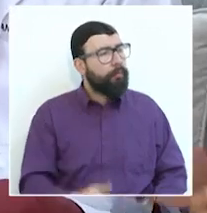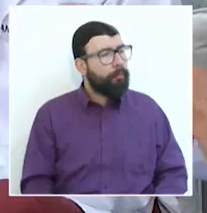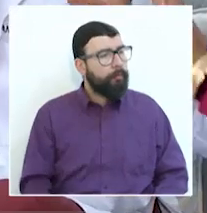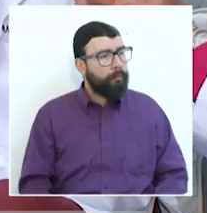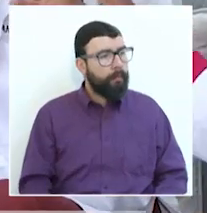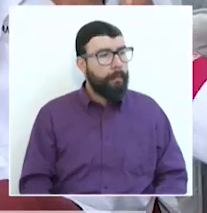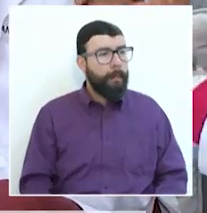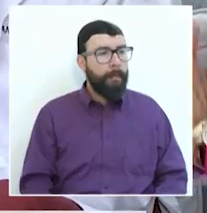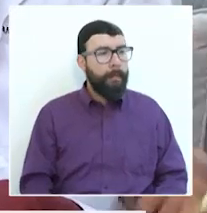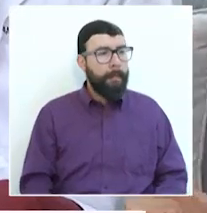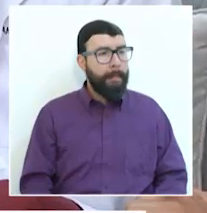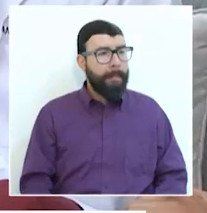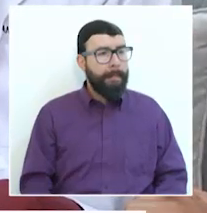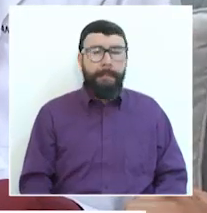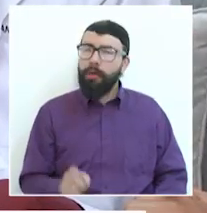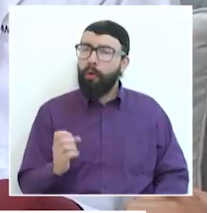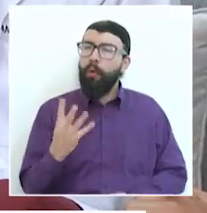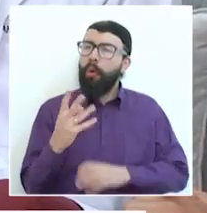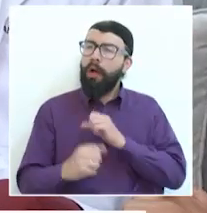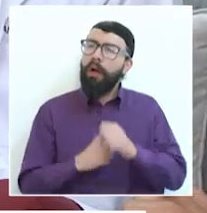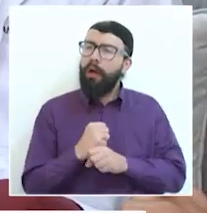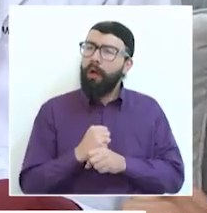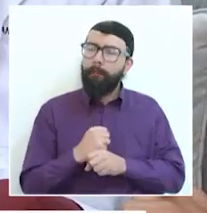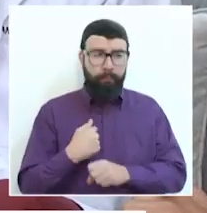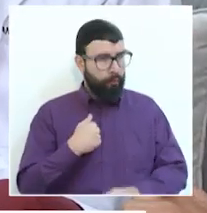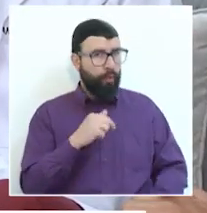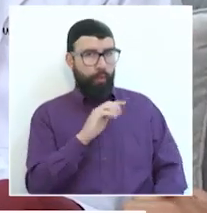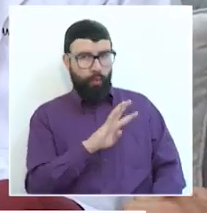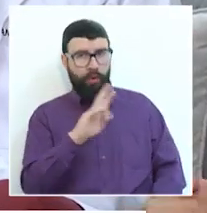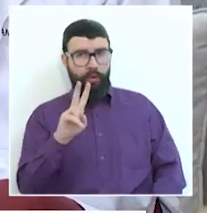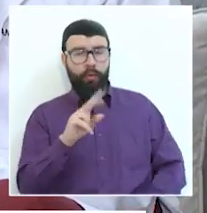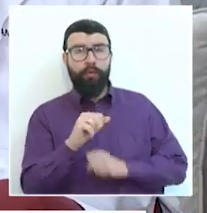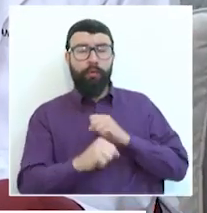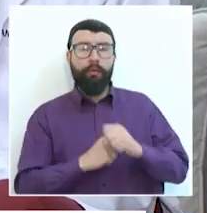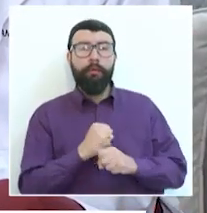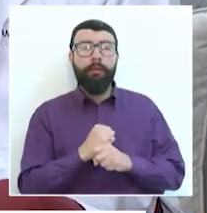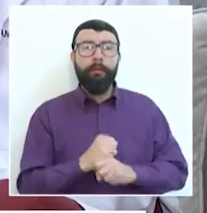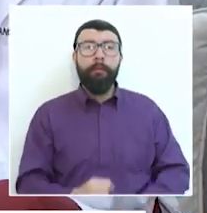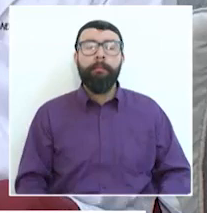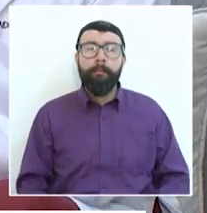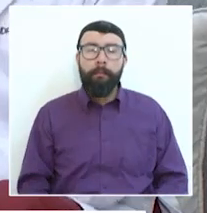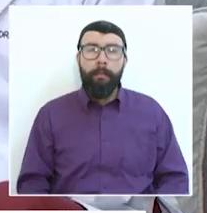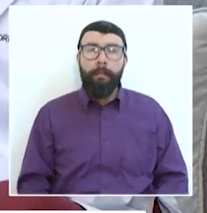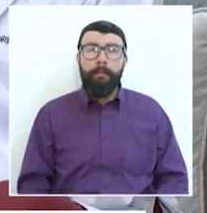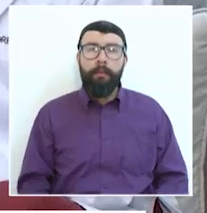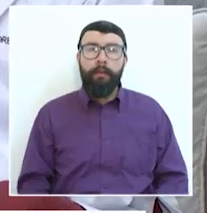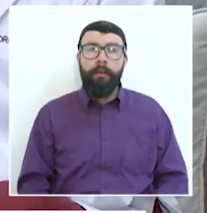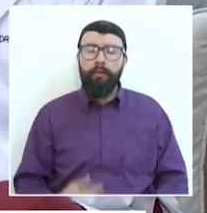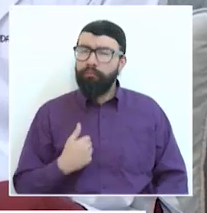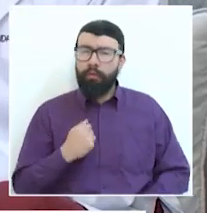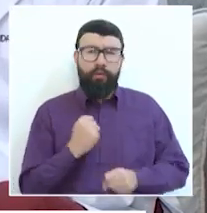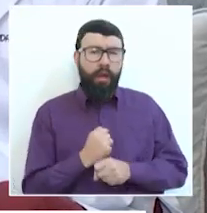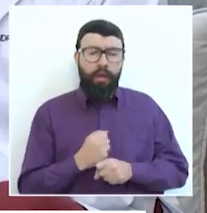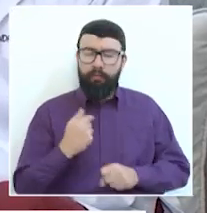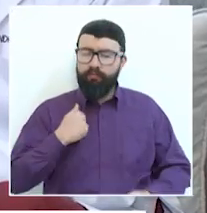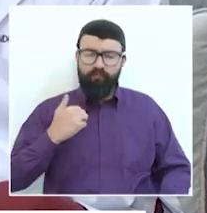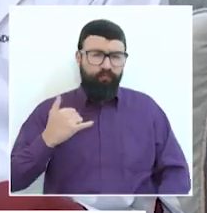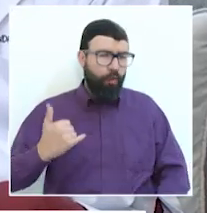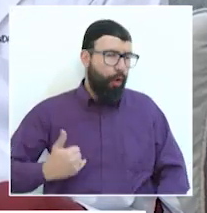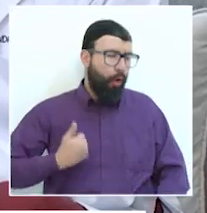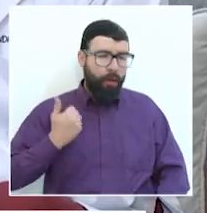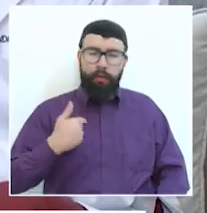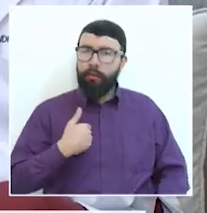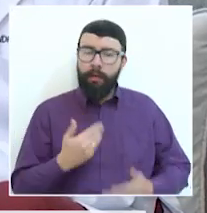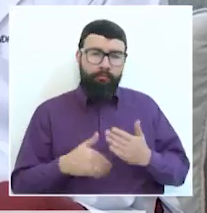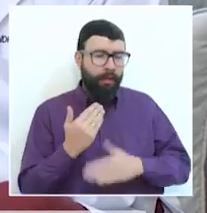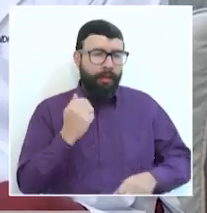Bueno, sí, doctor. Yo tengo 42 años, doctor. Yo me he dedicado desde muy joven a